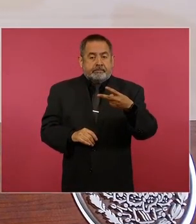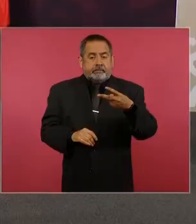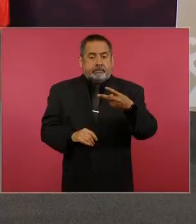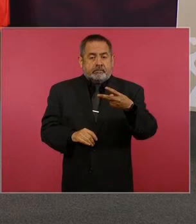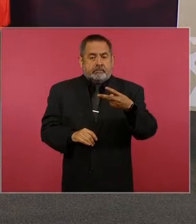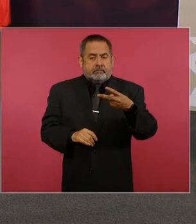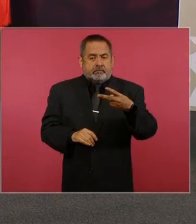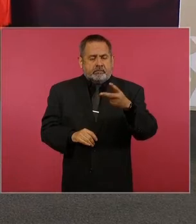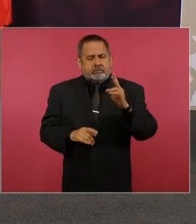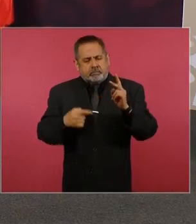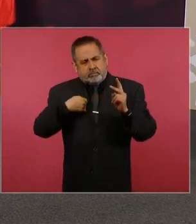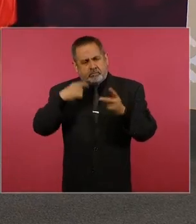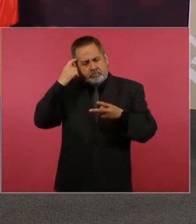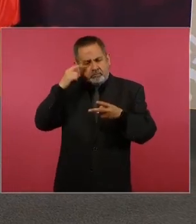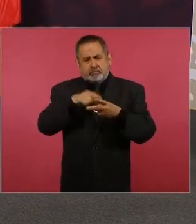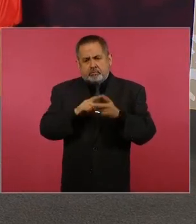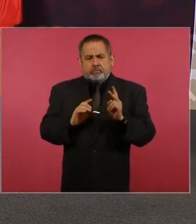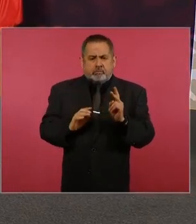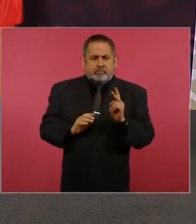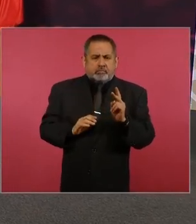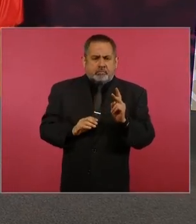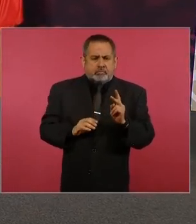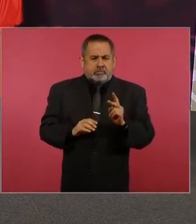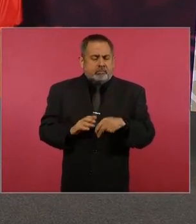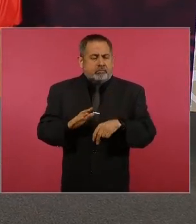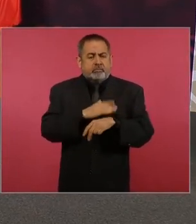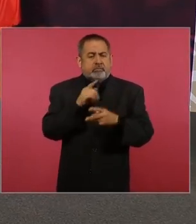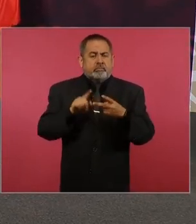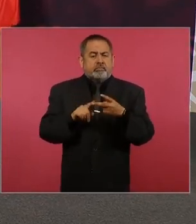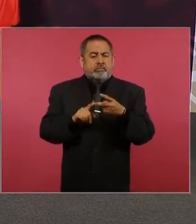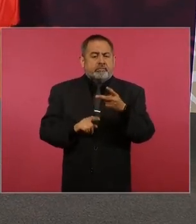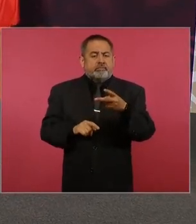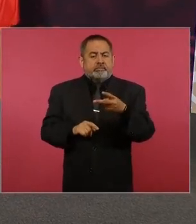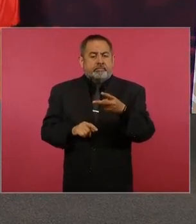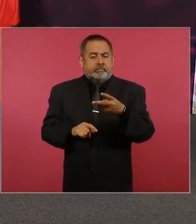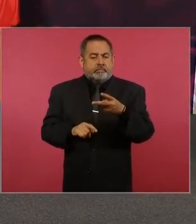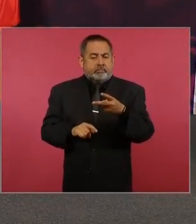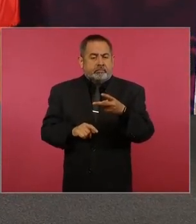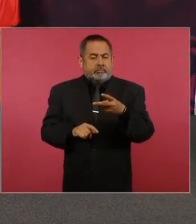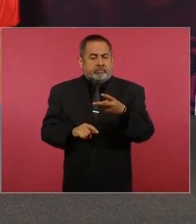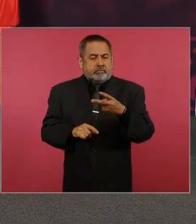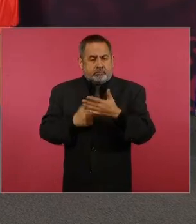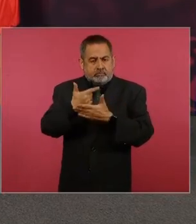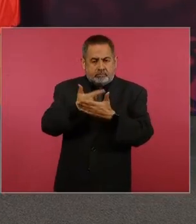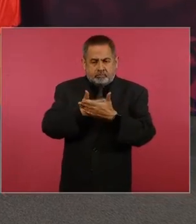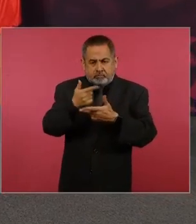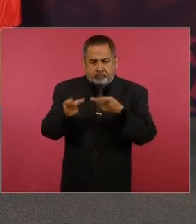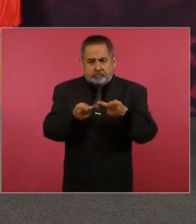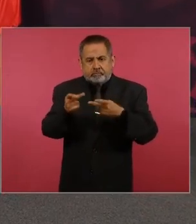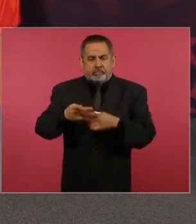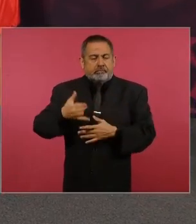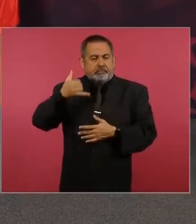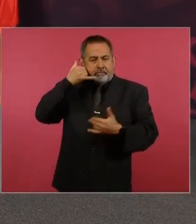Yo lo atribuyo a que pues son encuestas